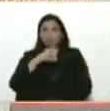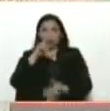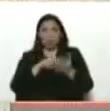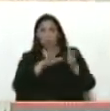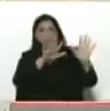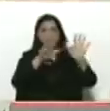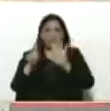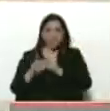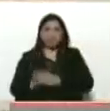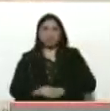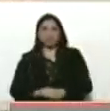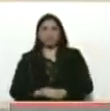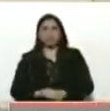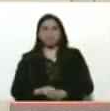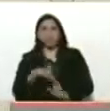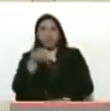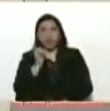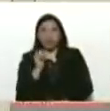2016. Hay un